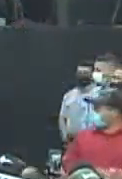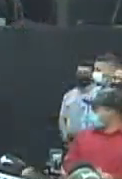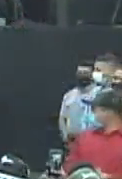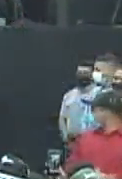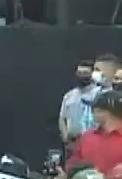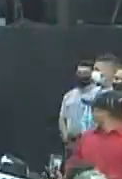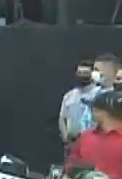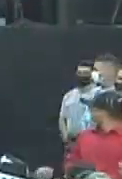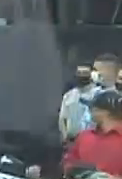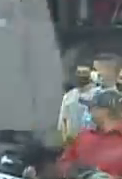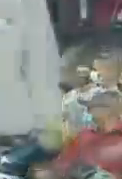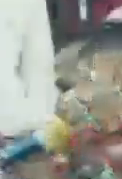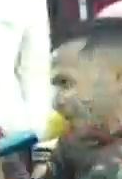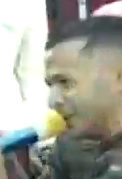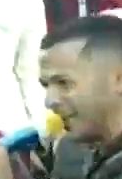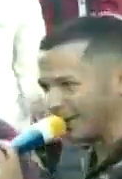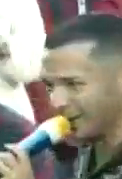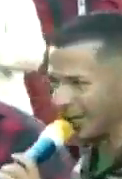2022. Igualmente,